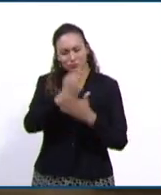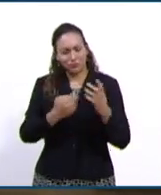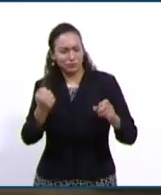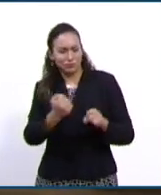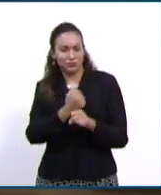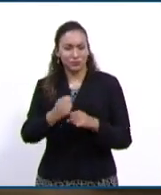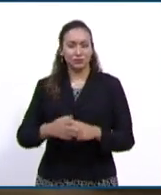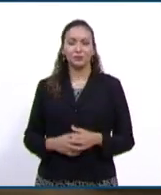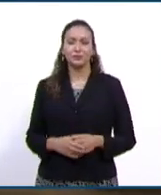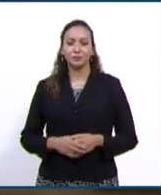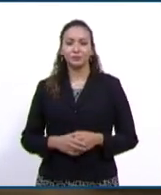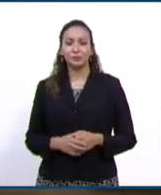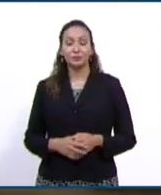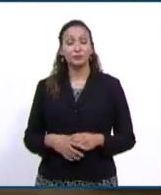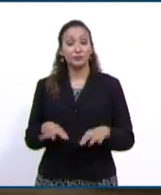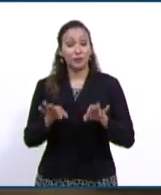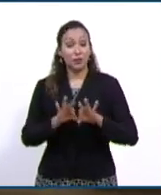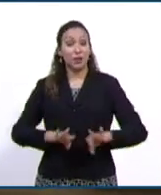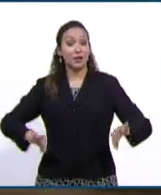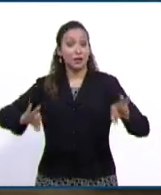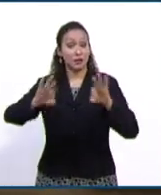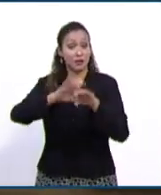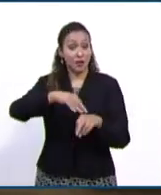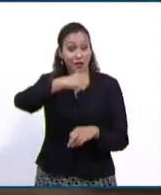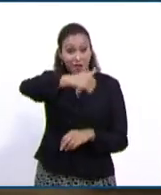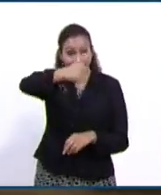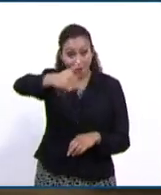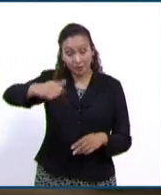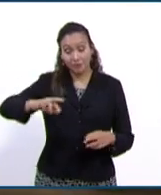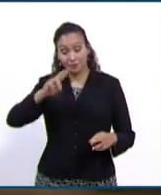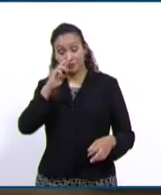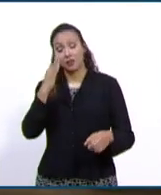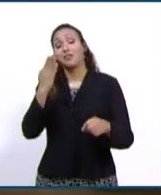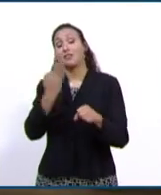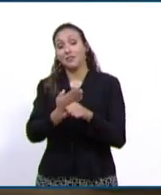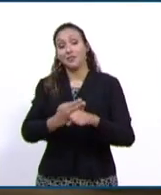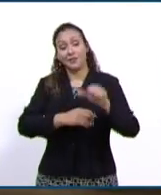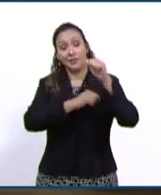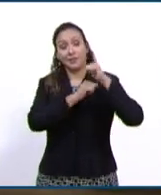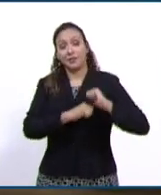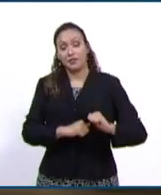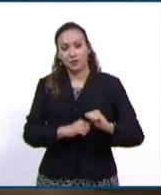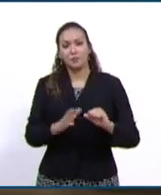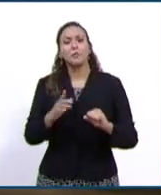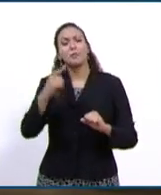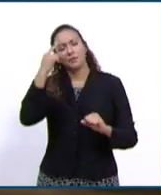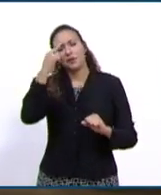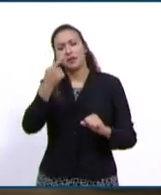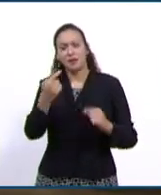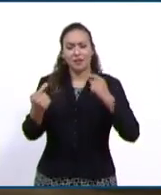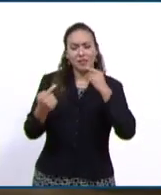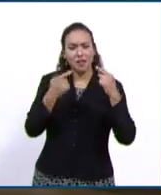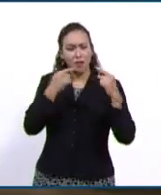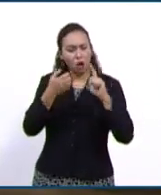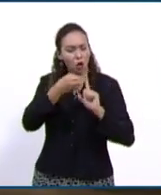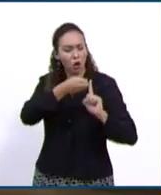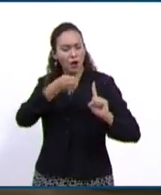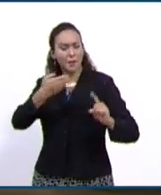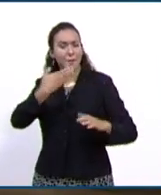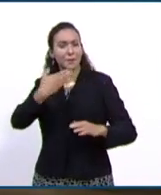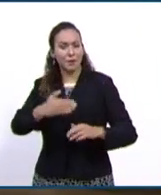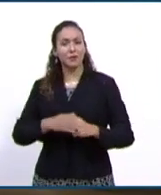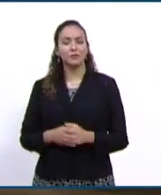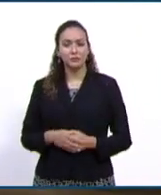imperante asumir nuestra responsabilidad de coordinarnos y dialogar,